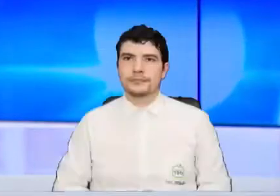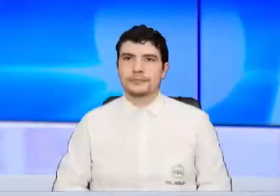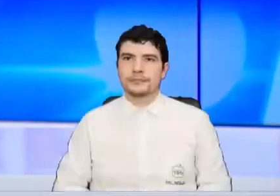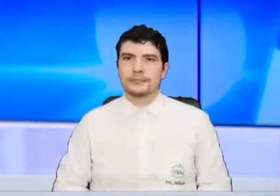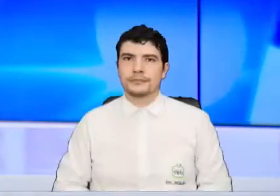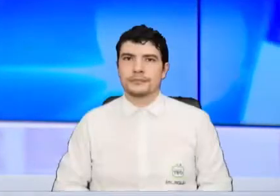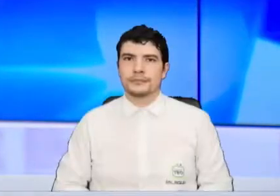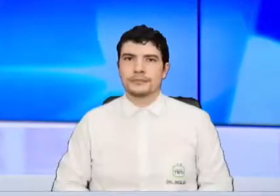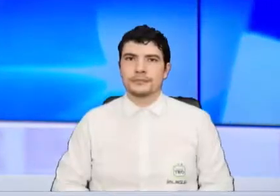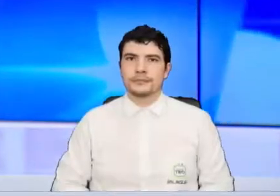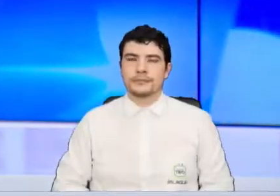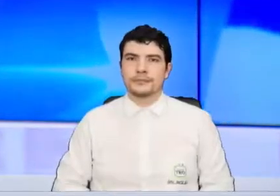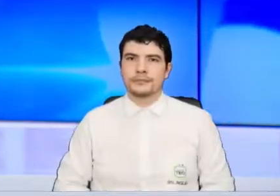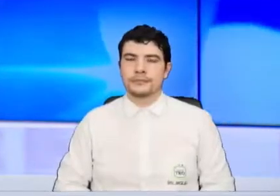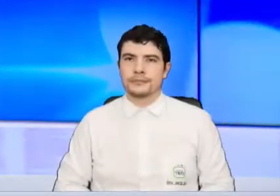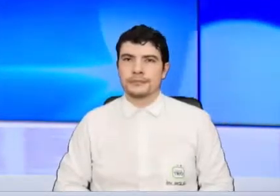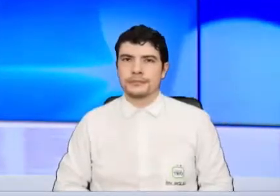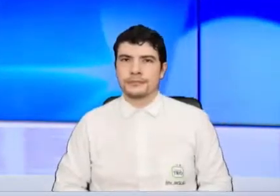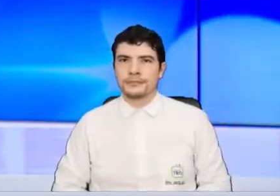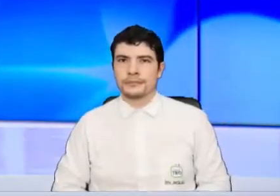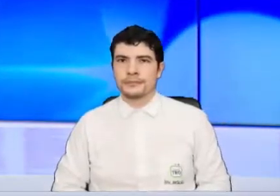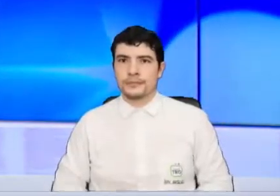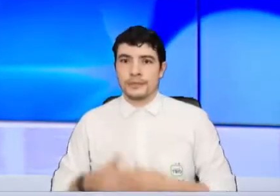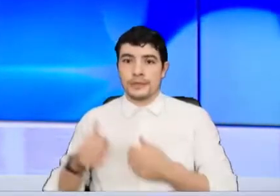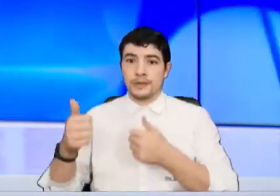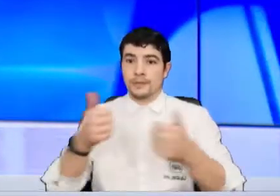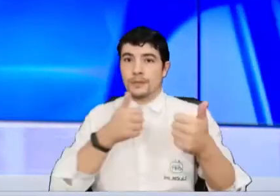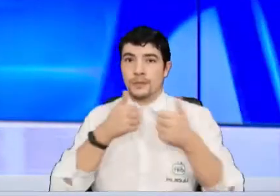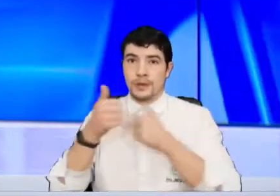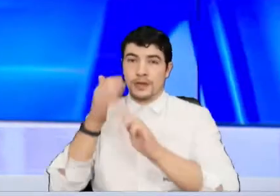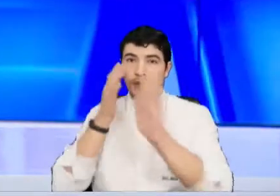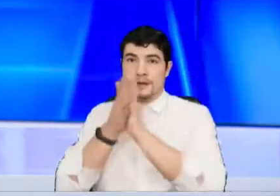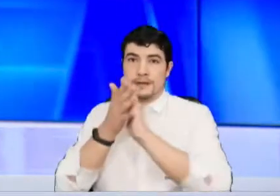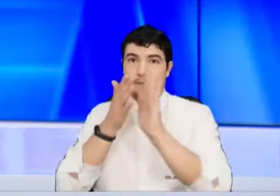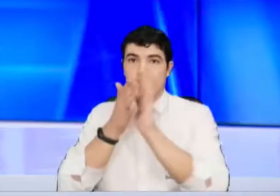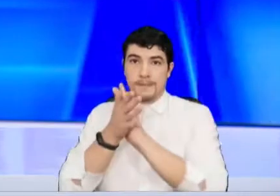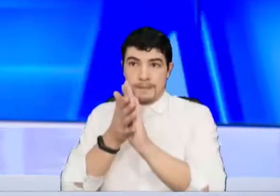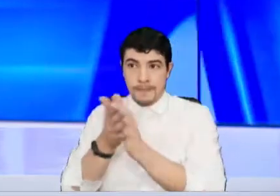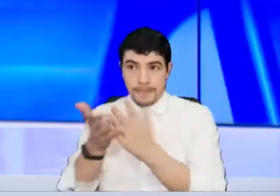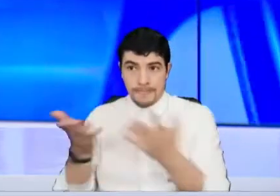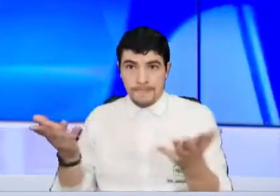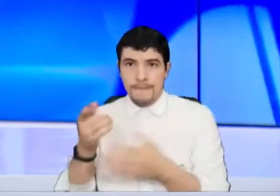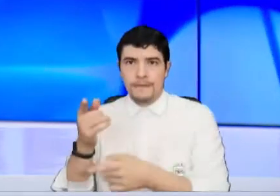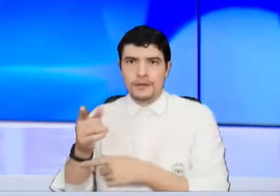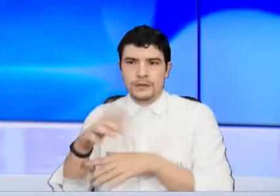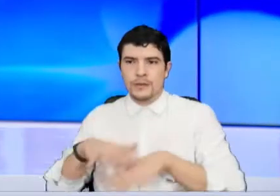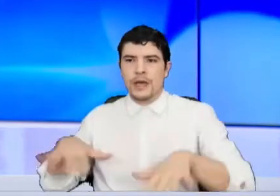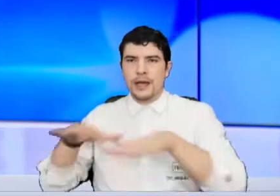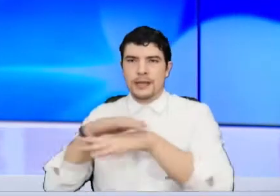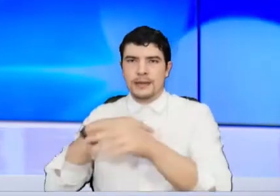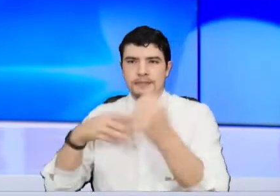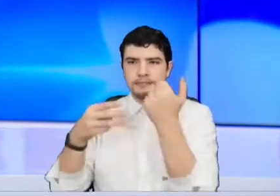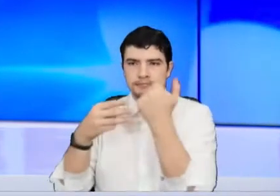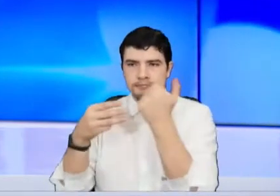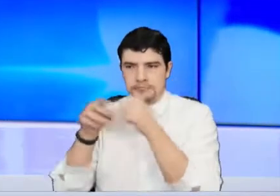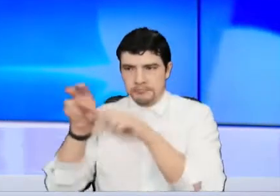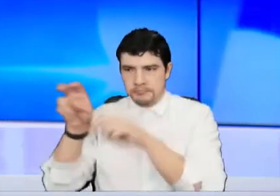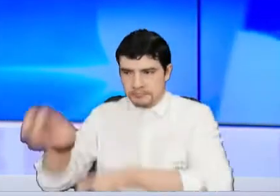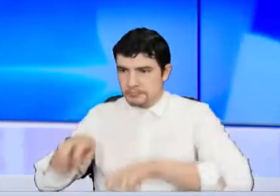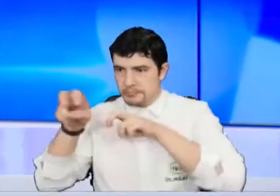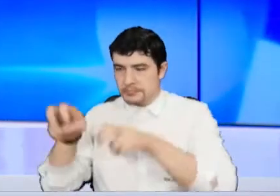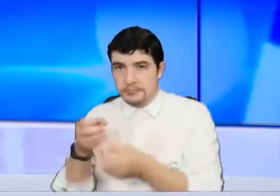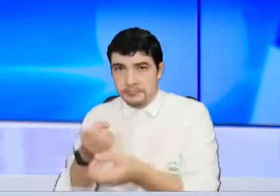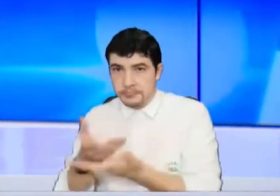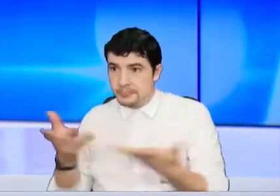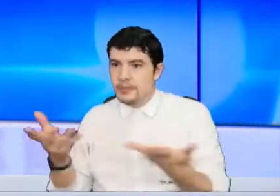Y seguimos con buenas noticias porque productos cosechados en las granjas del Sena están solucionando problemas de desabastecimiento de alimentos que